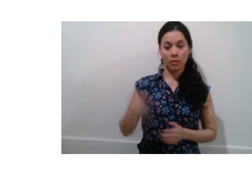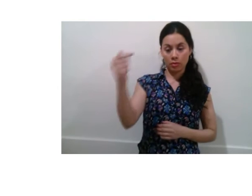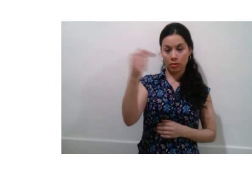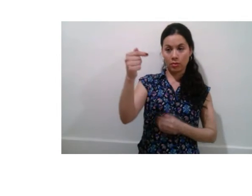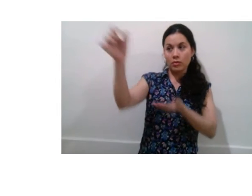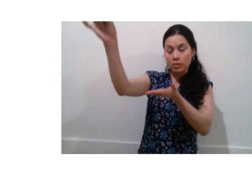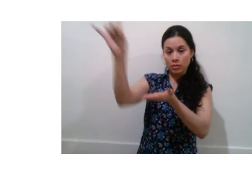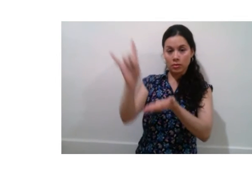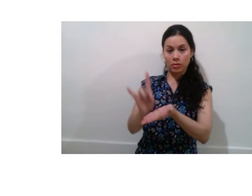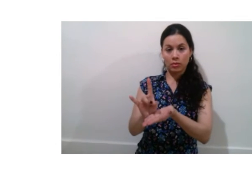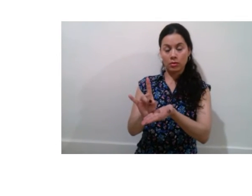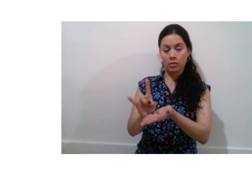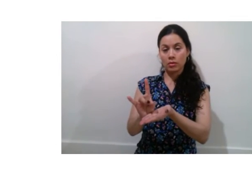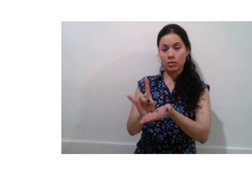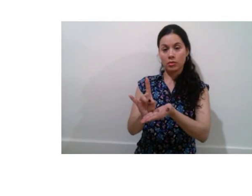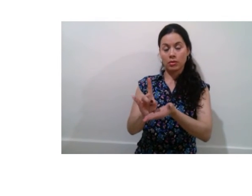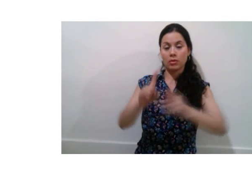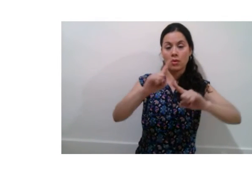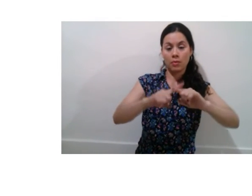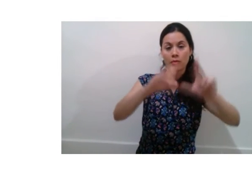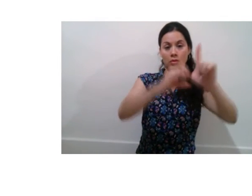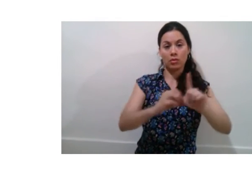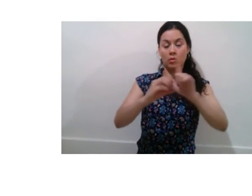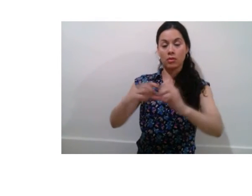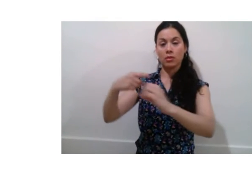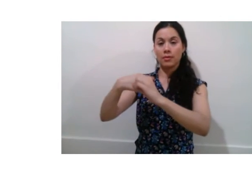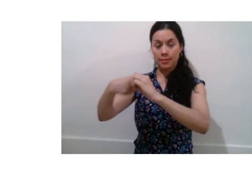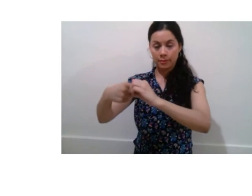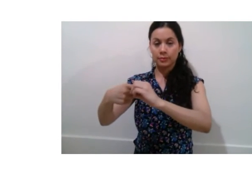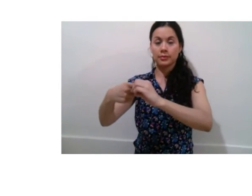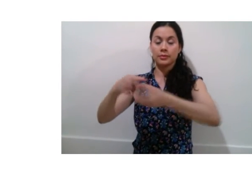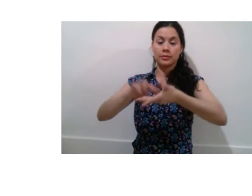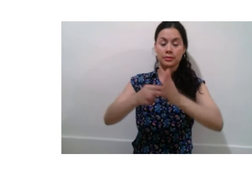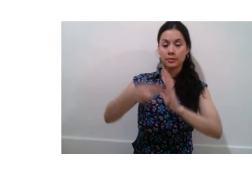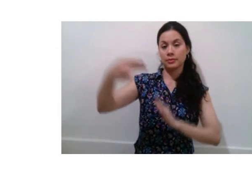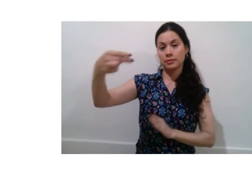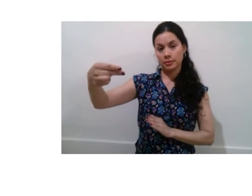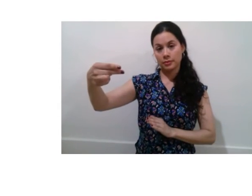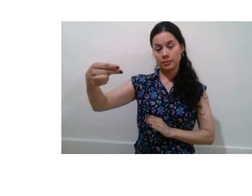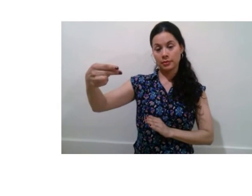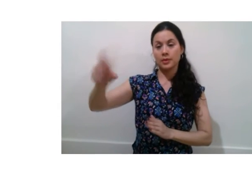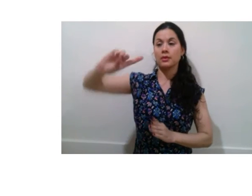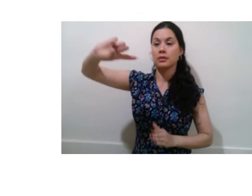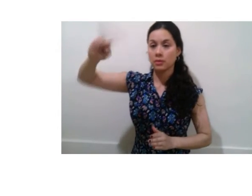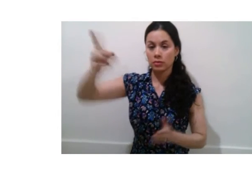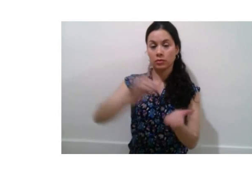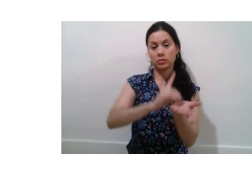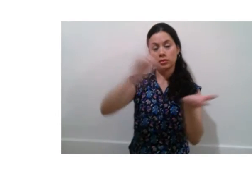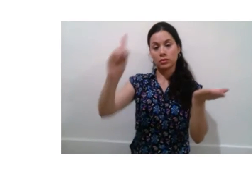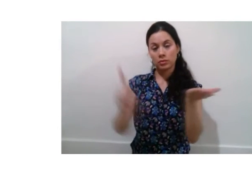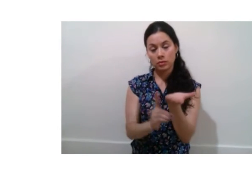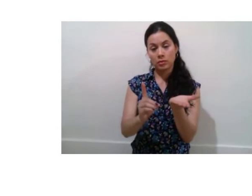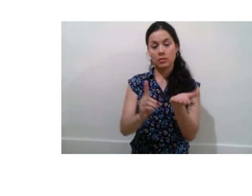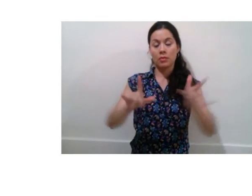menos la gravedad por el seno de teta es igual a la segunda derivada de